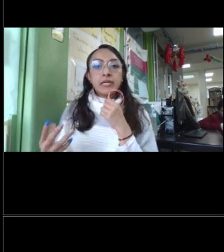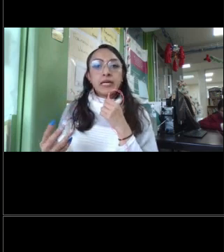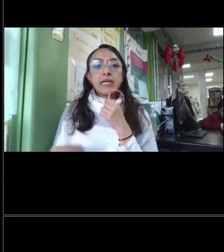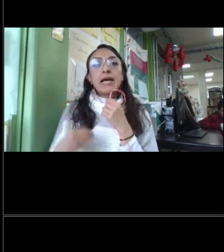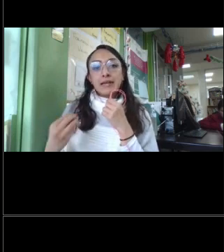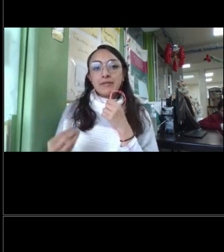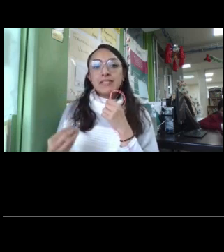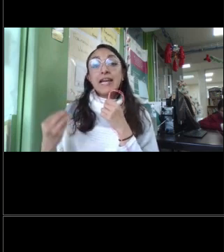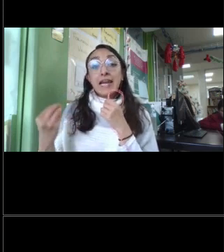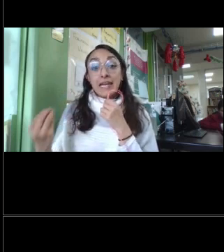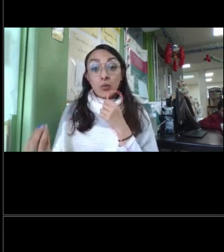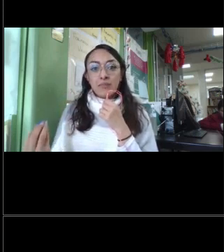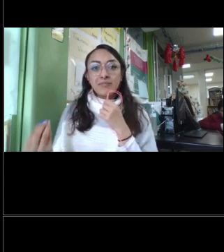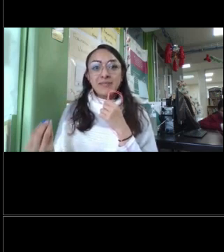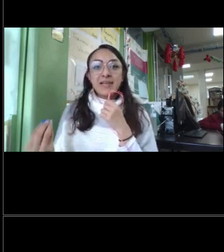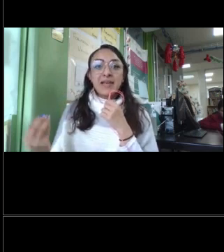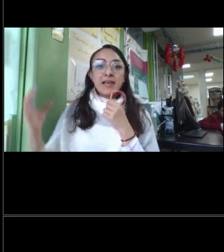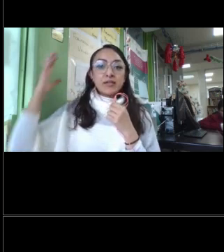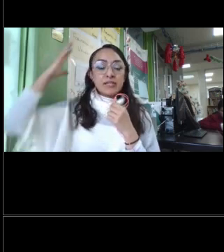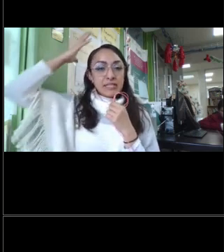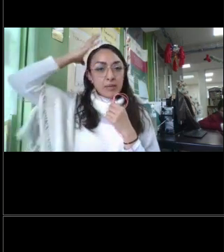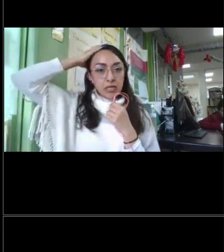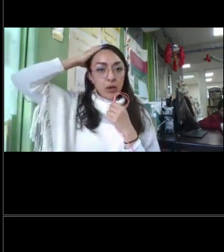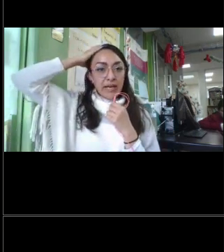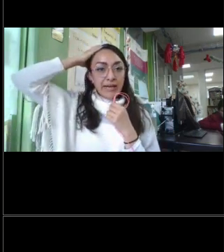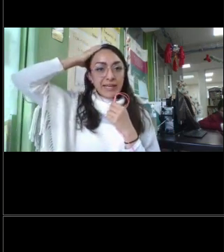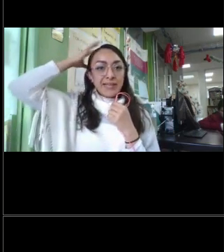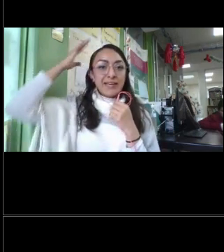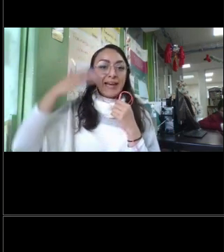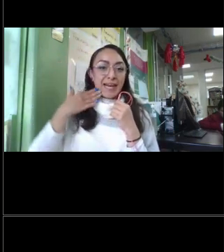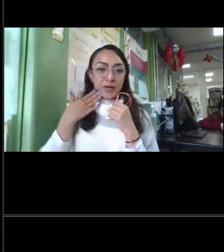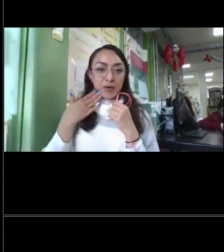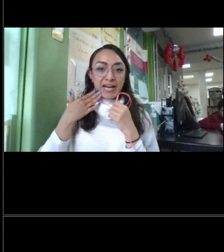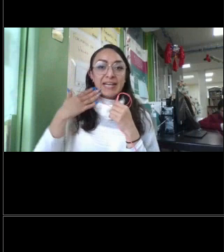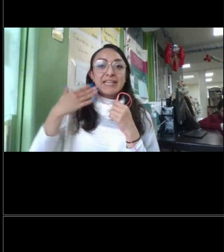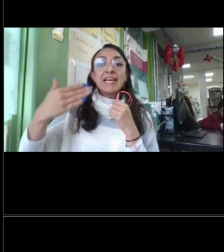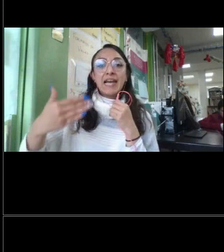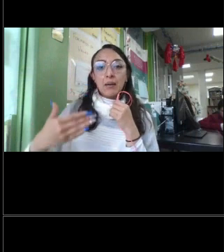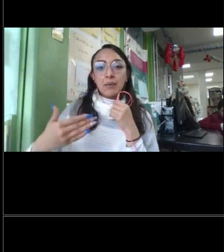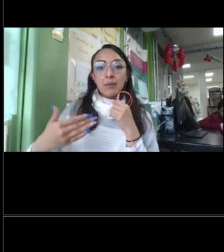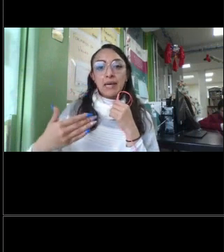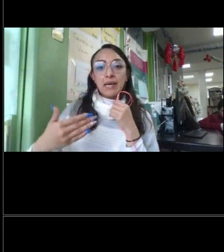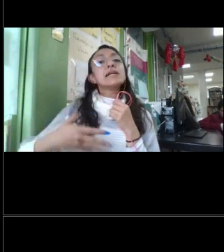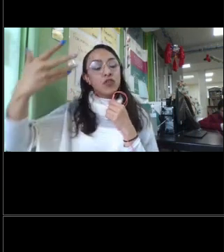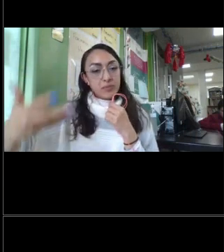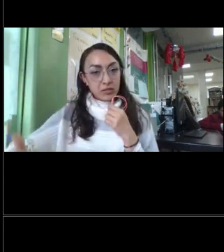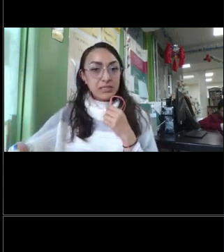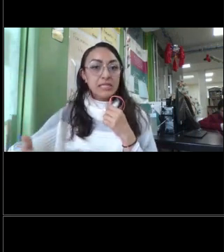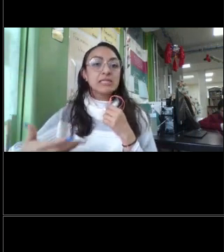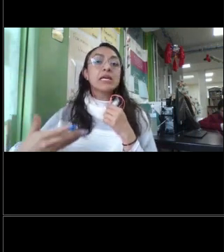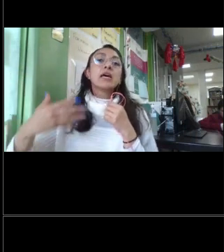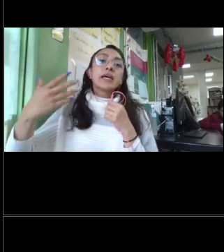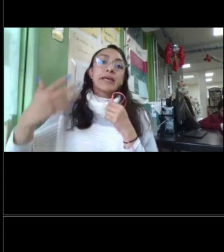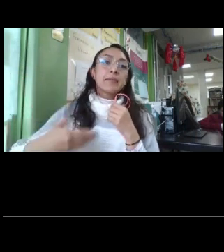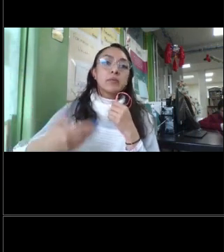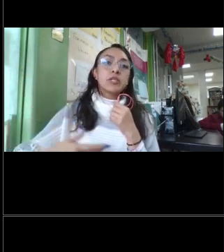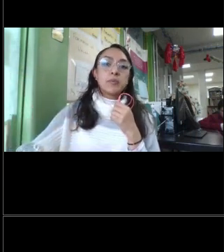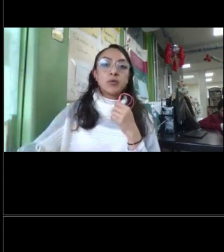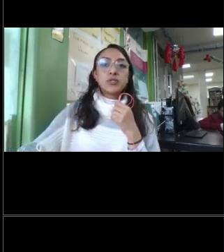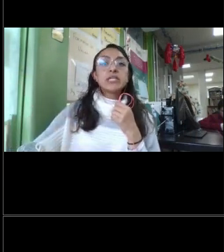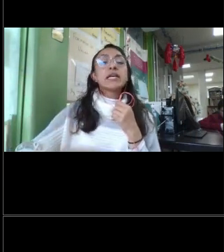a comunicar a través de la lengua. Entonces tenemos lenguaje aquí, lengua acá, y el habla es la forma entonces